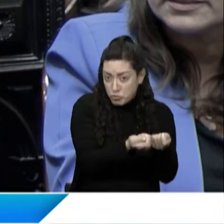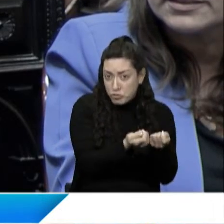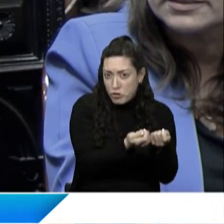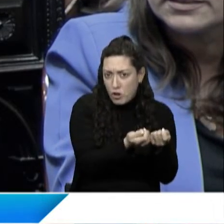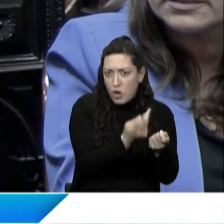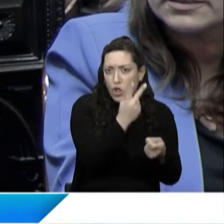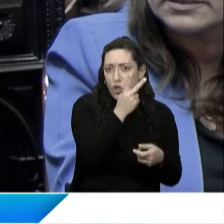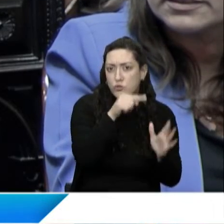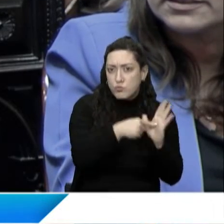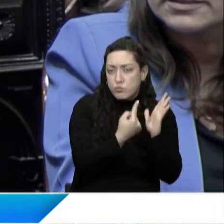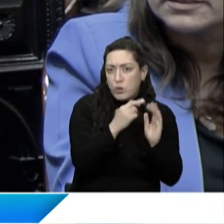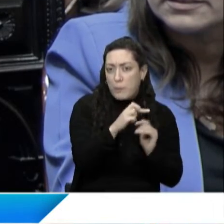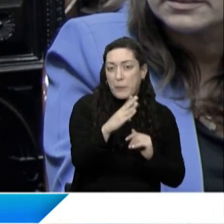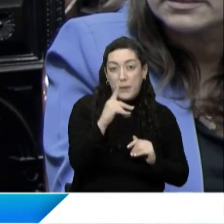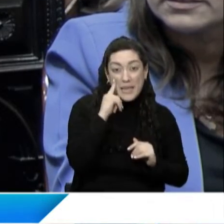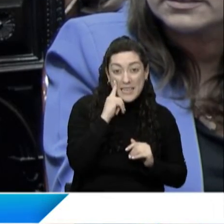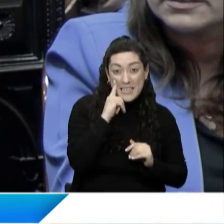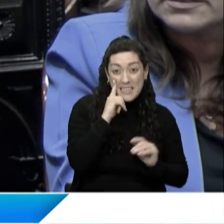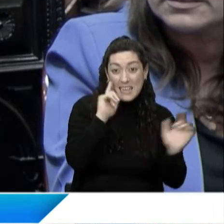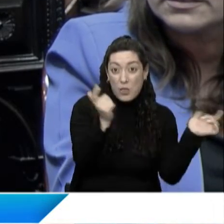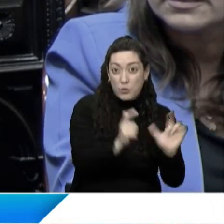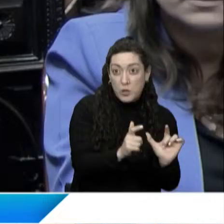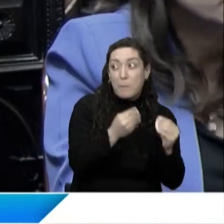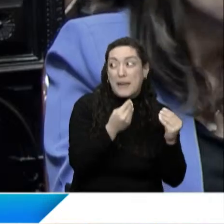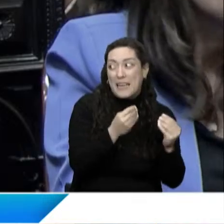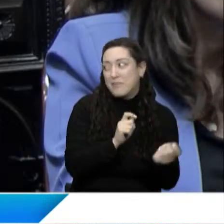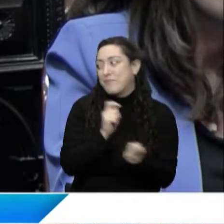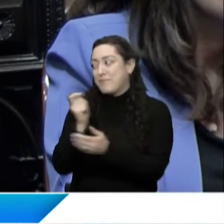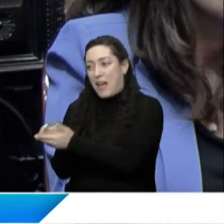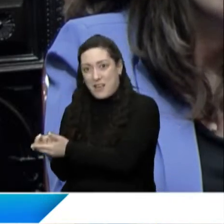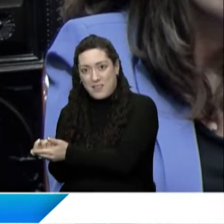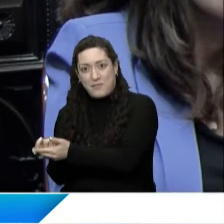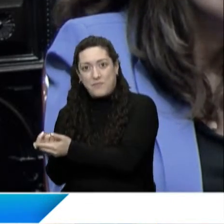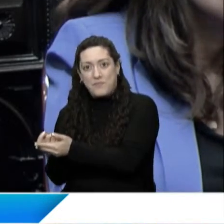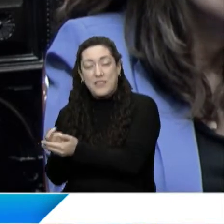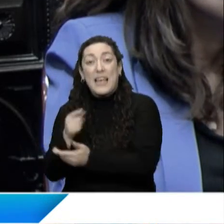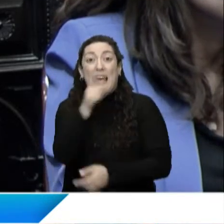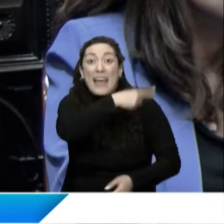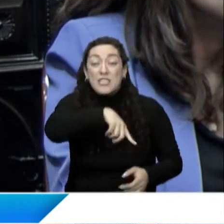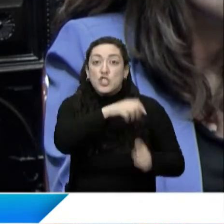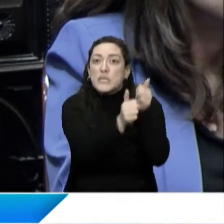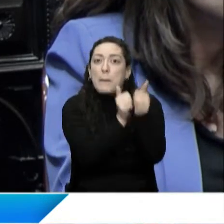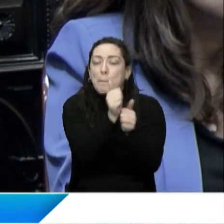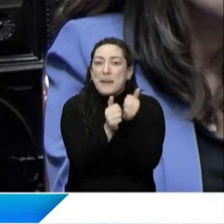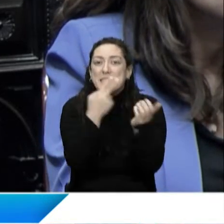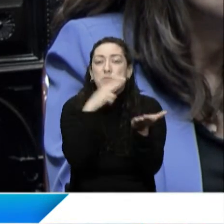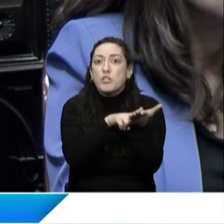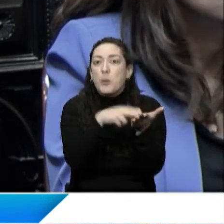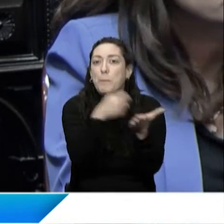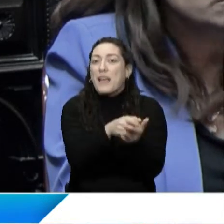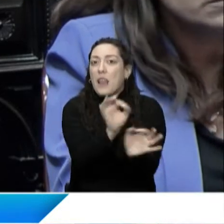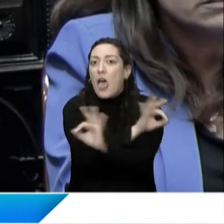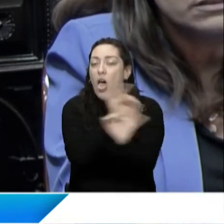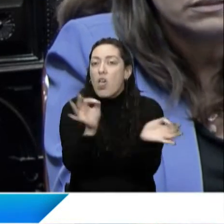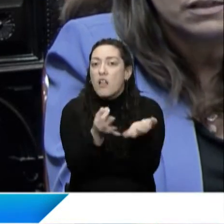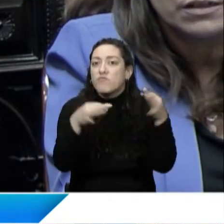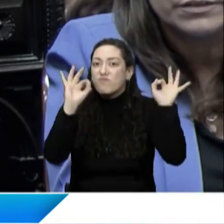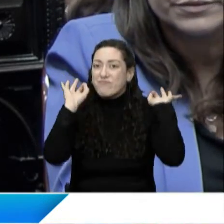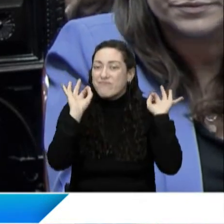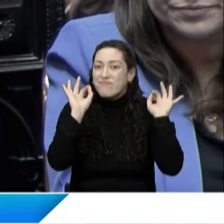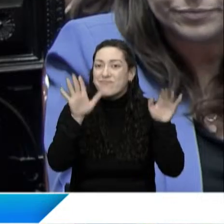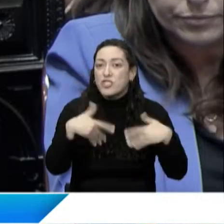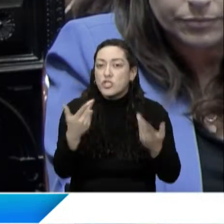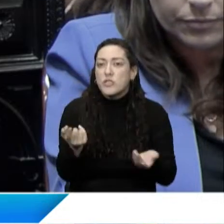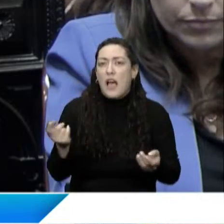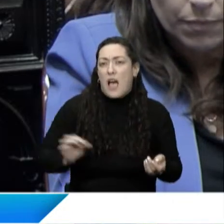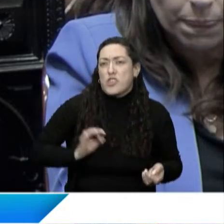de más de 2 puntos del PBI de un conjunto de industrias y empresas que tienen exenciones impositivas y que a la postre, después de décadas, hemos